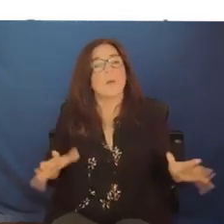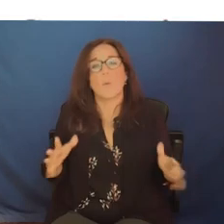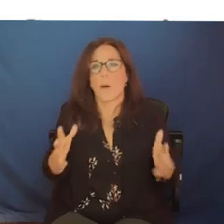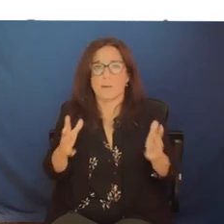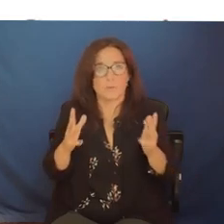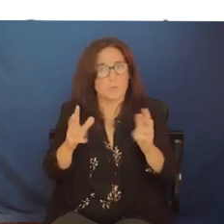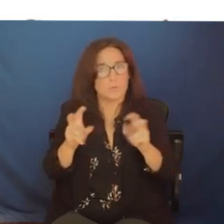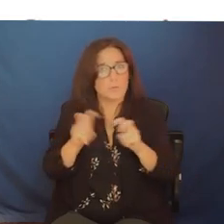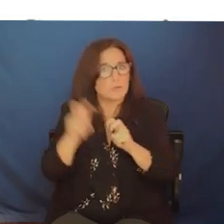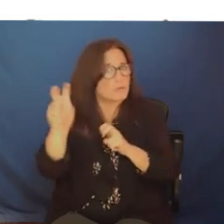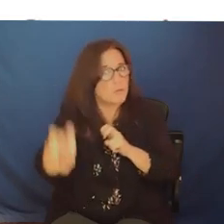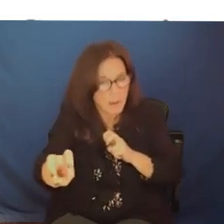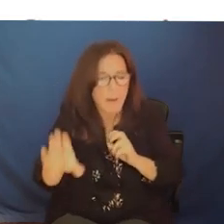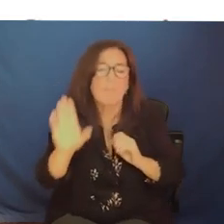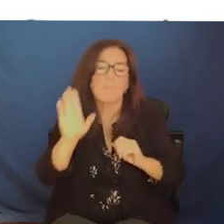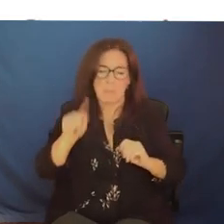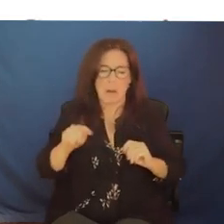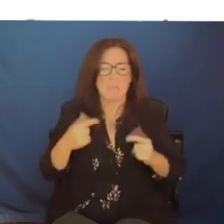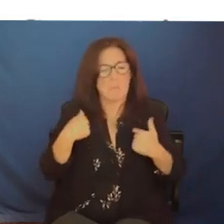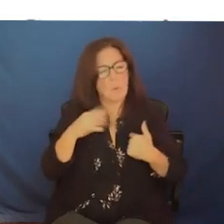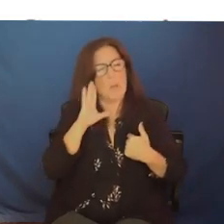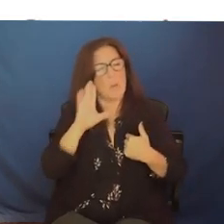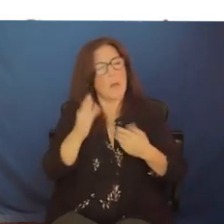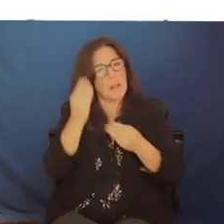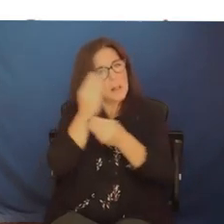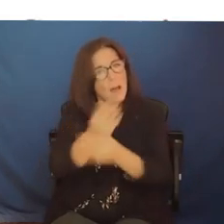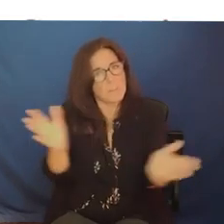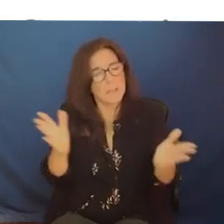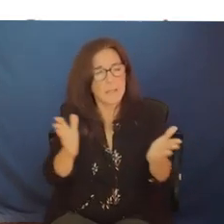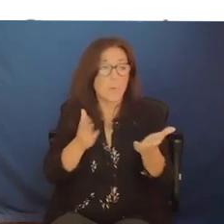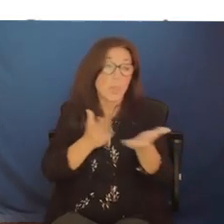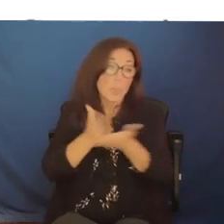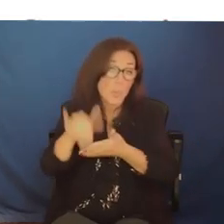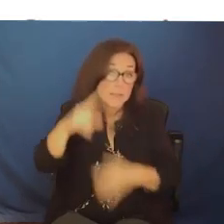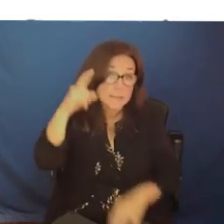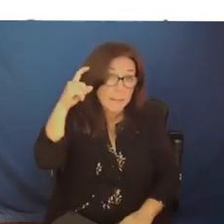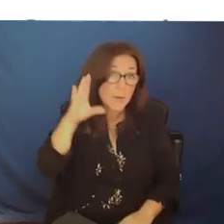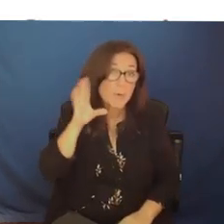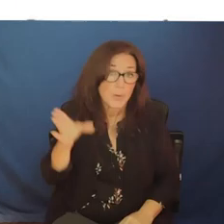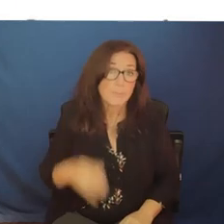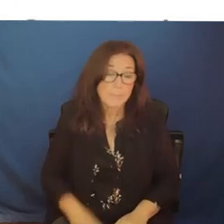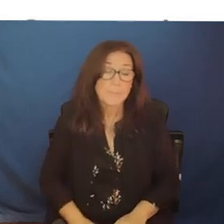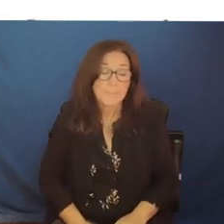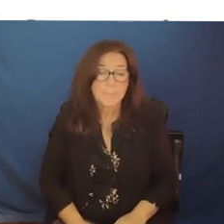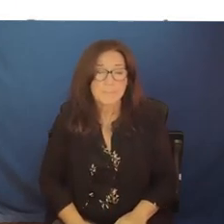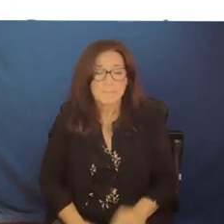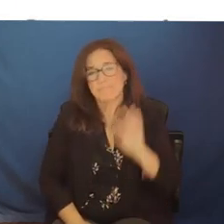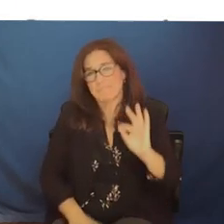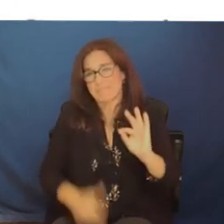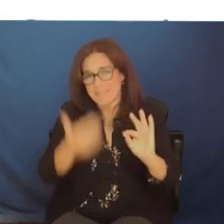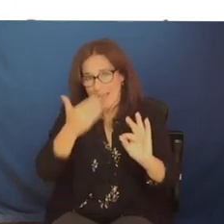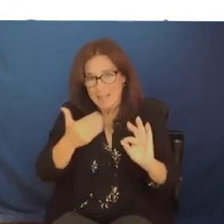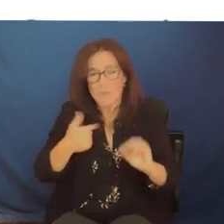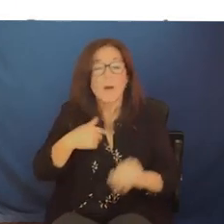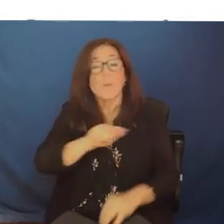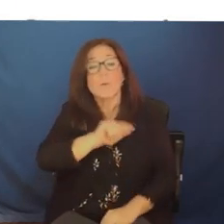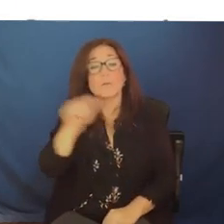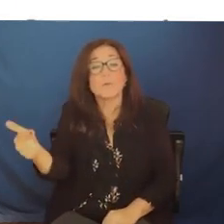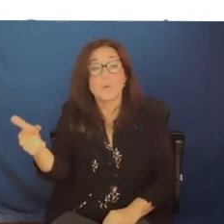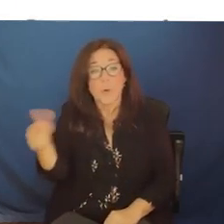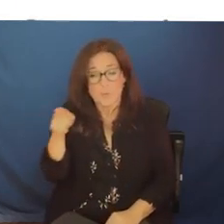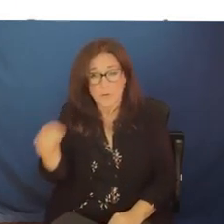declaración ahora mismo pero le vamos a estar actualizando a ustedes en el verano muchísimas gracias y ahora les voy a